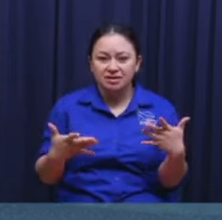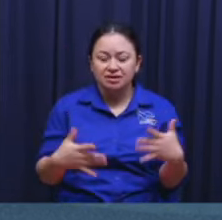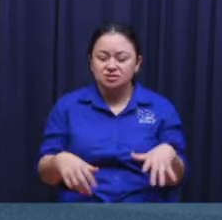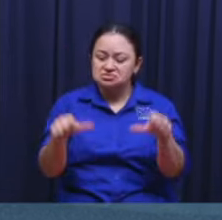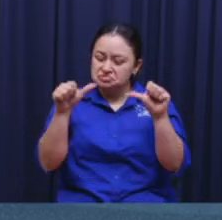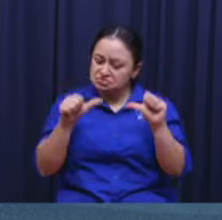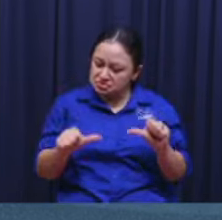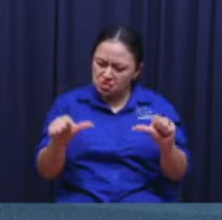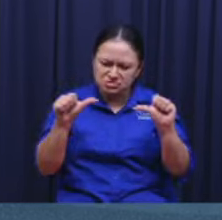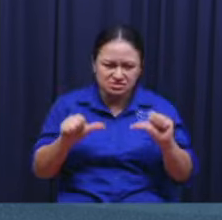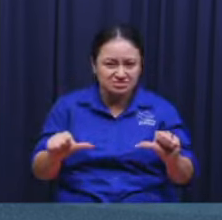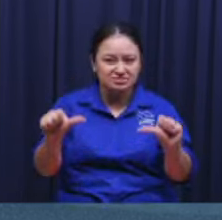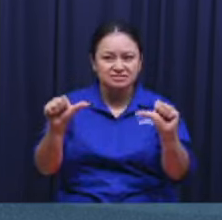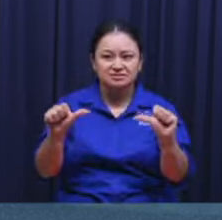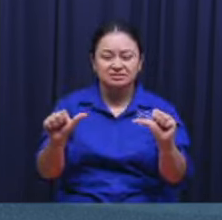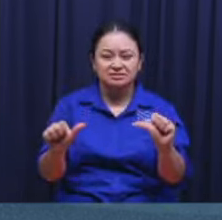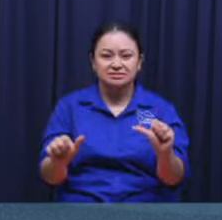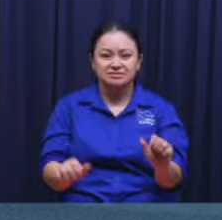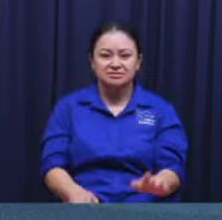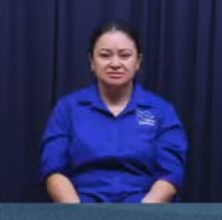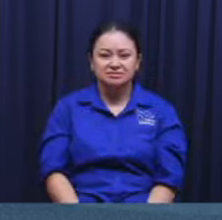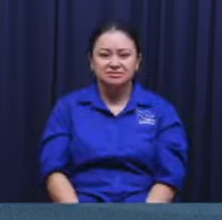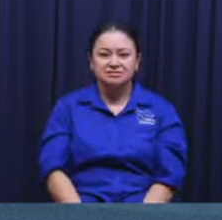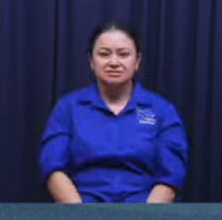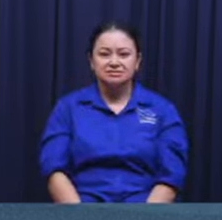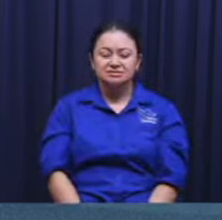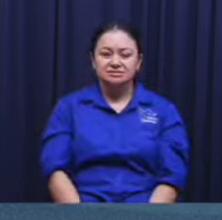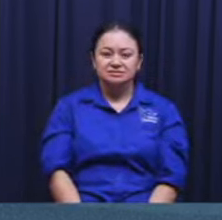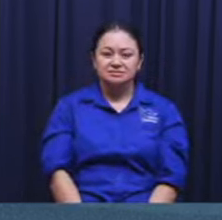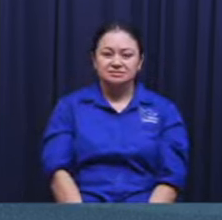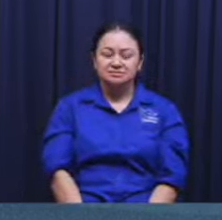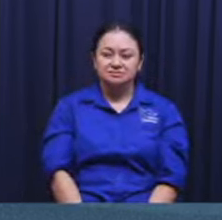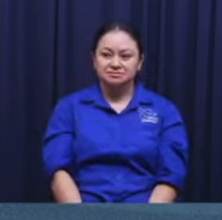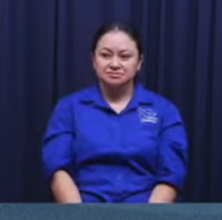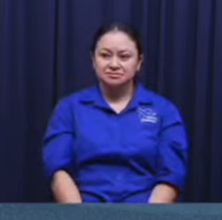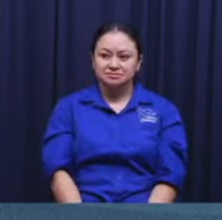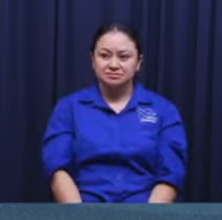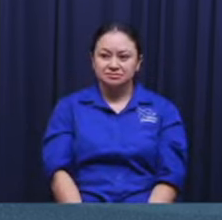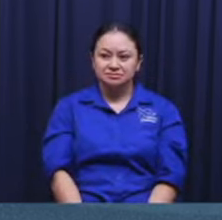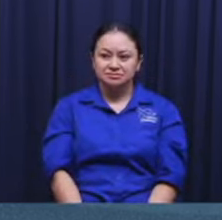constancia. La palabra de tu constancia.